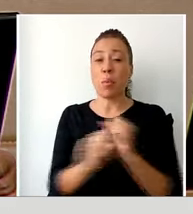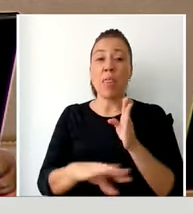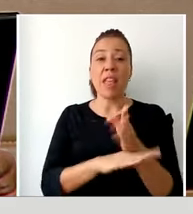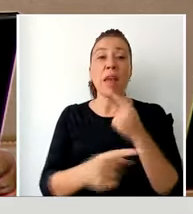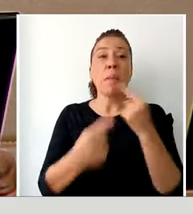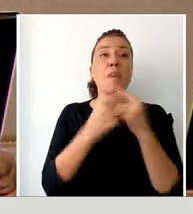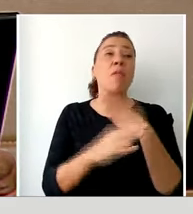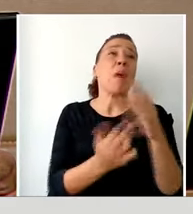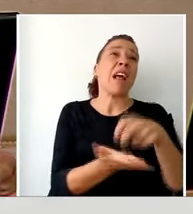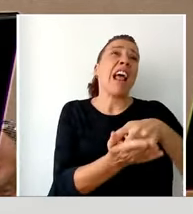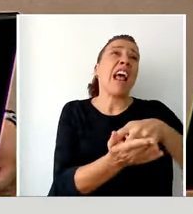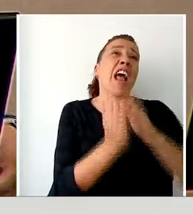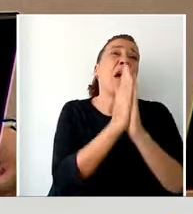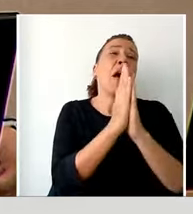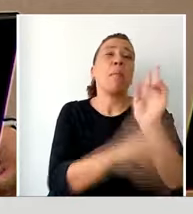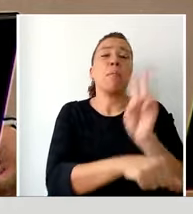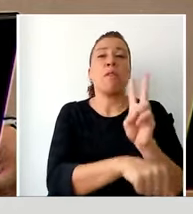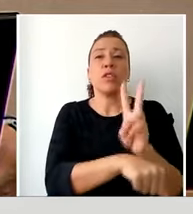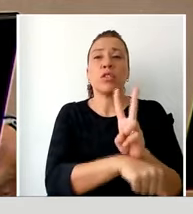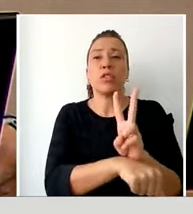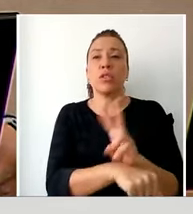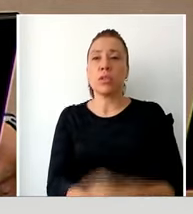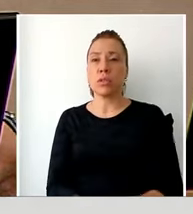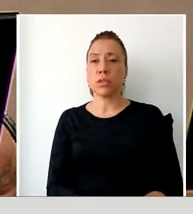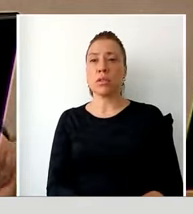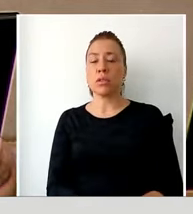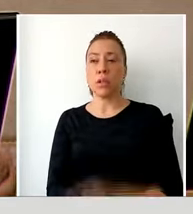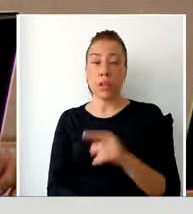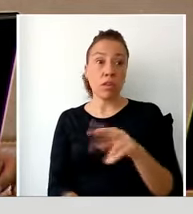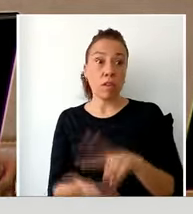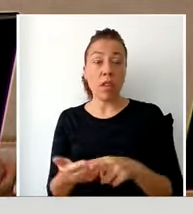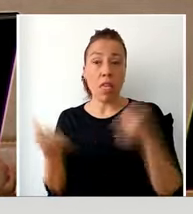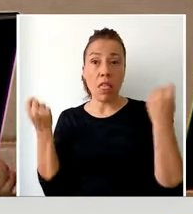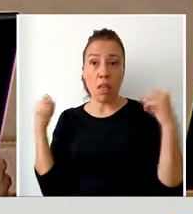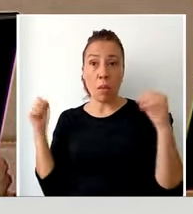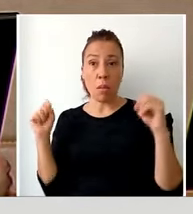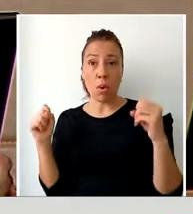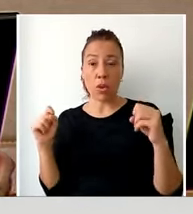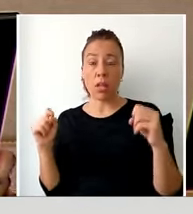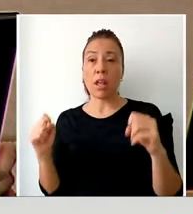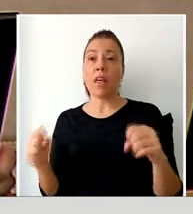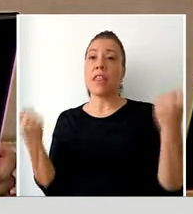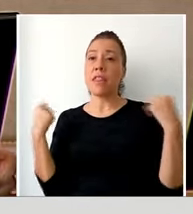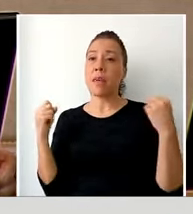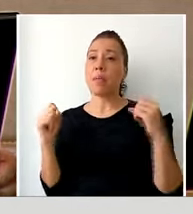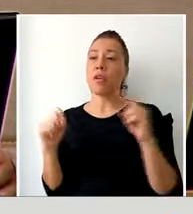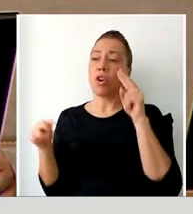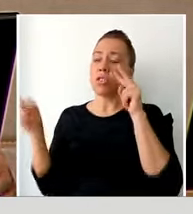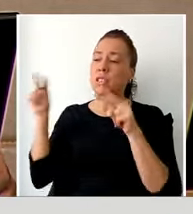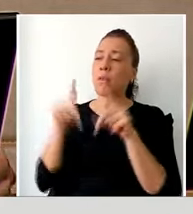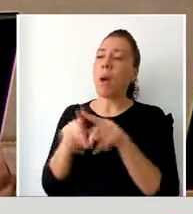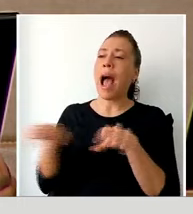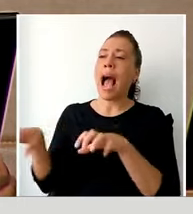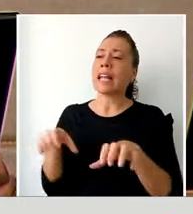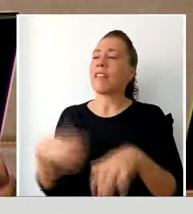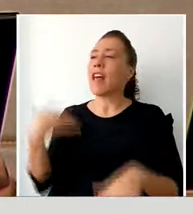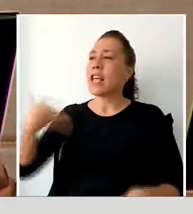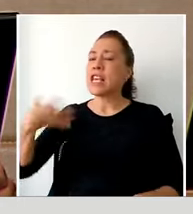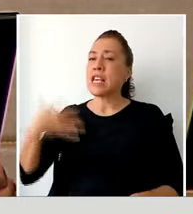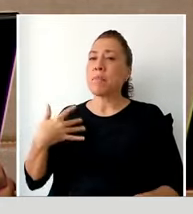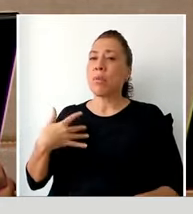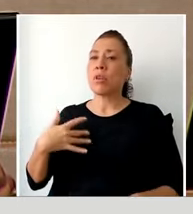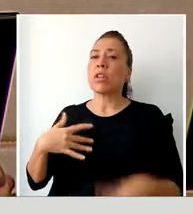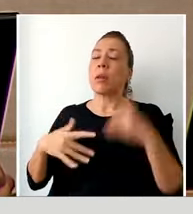a los profesores esa es la realidad del deporte el deporte no es mirado como una actividad esencial dentro del desarrollo humano